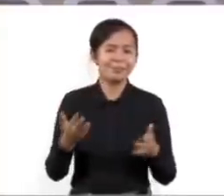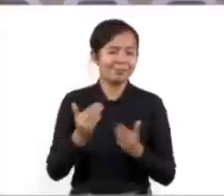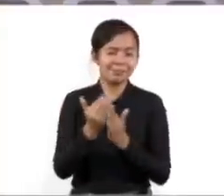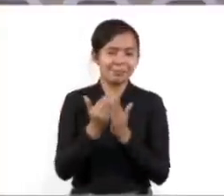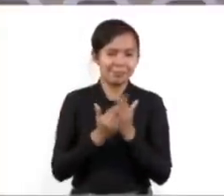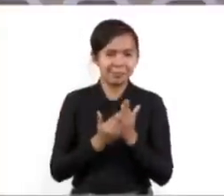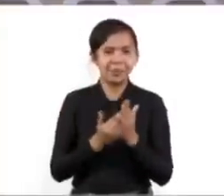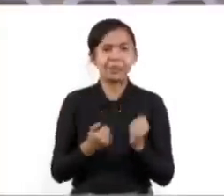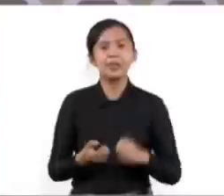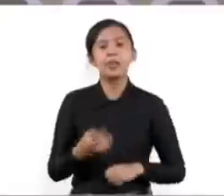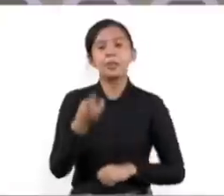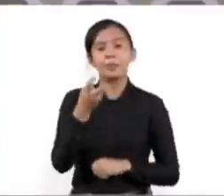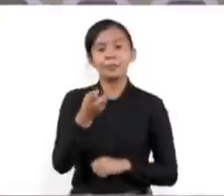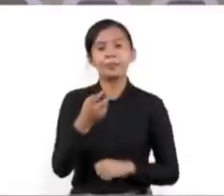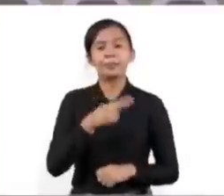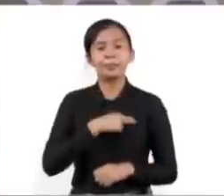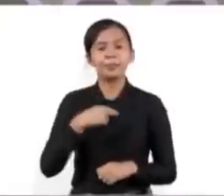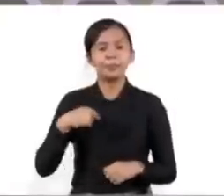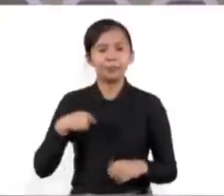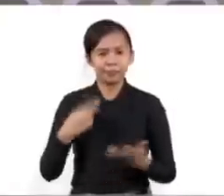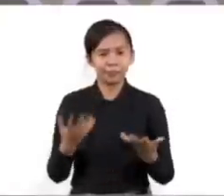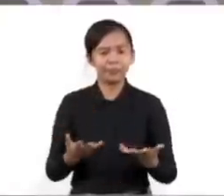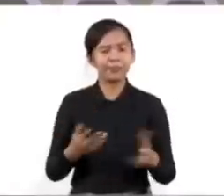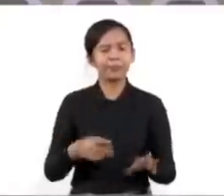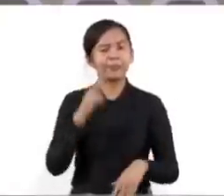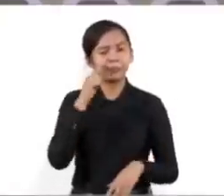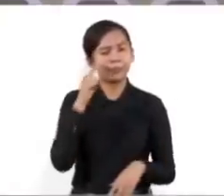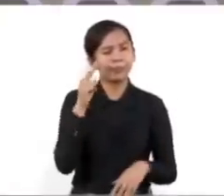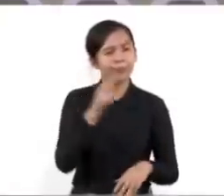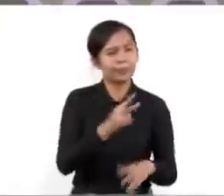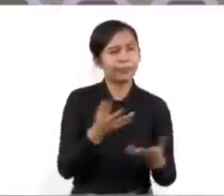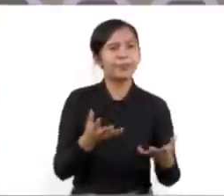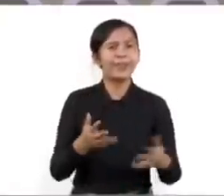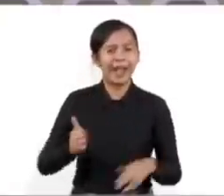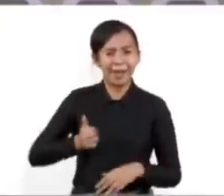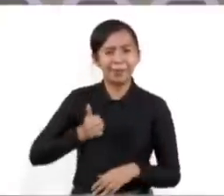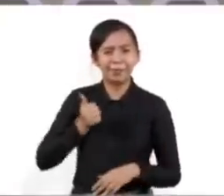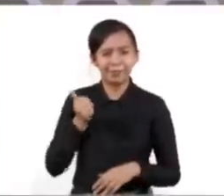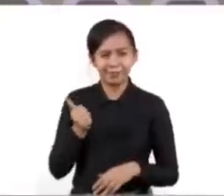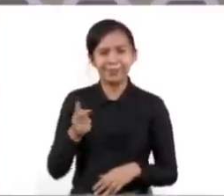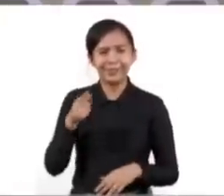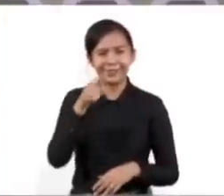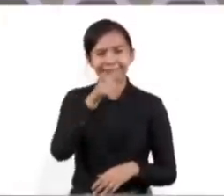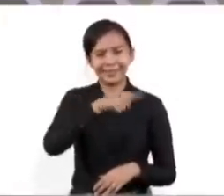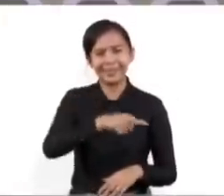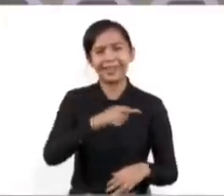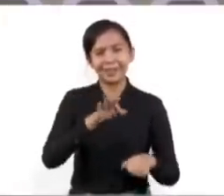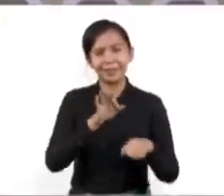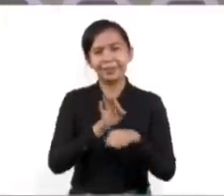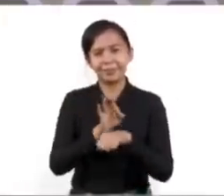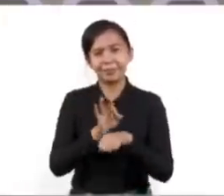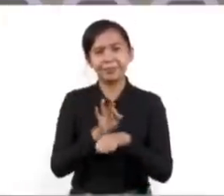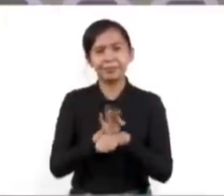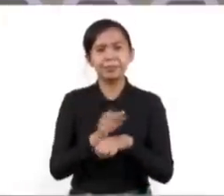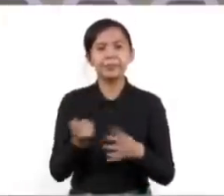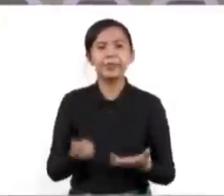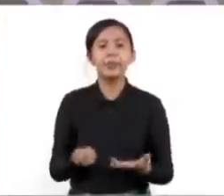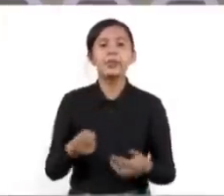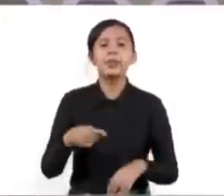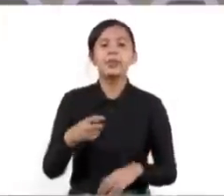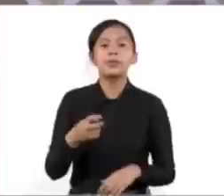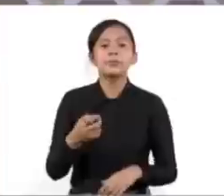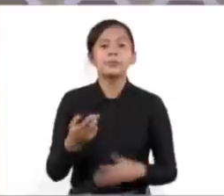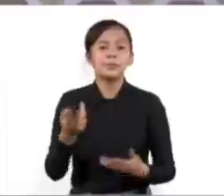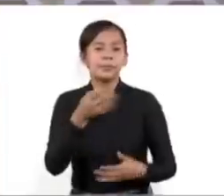que empieza este proceso de concebir, de optimizar los recursos y de técnicamente llegar a esta solución y no